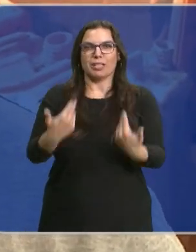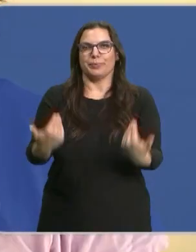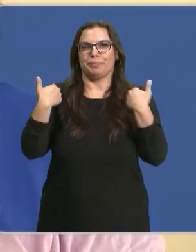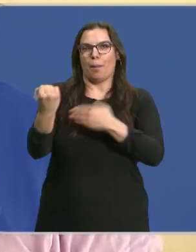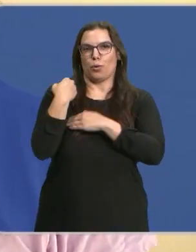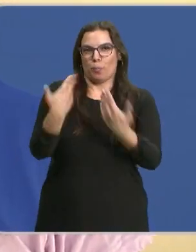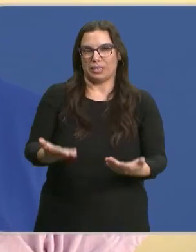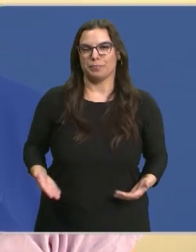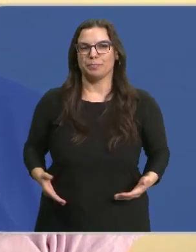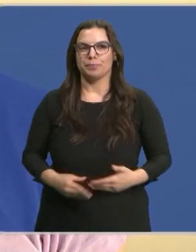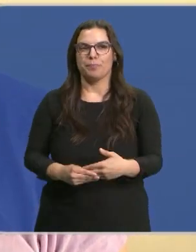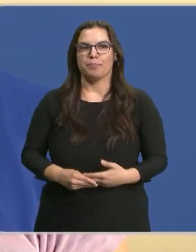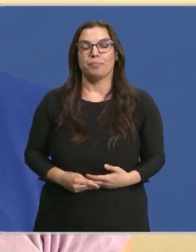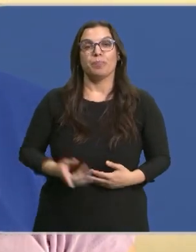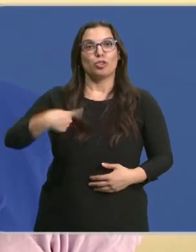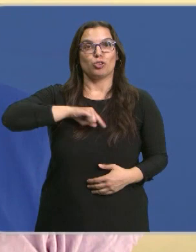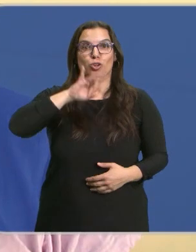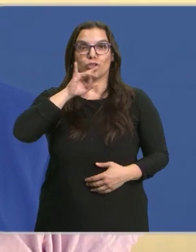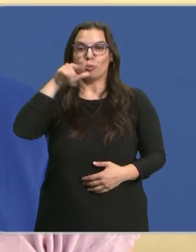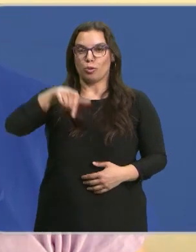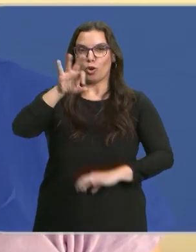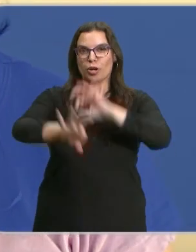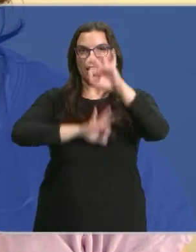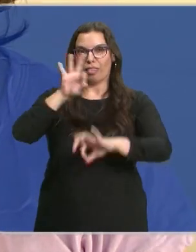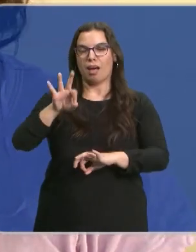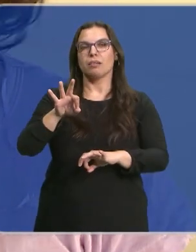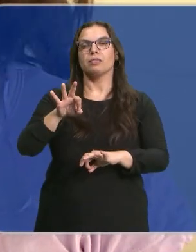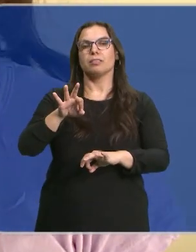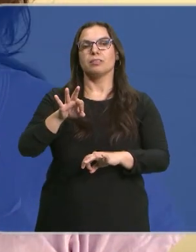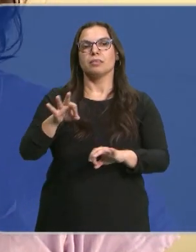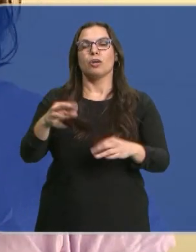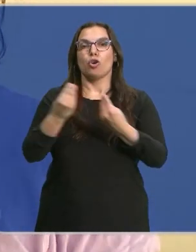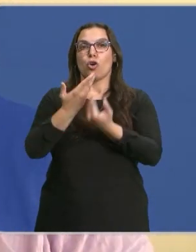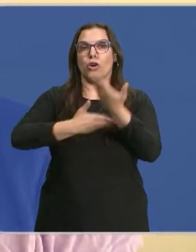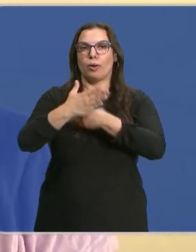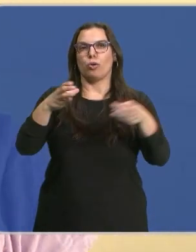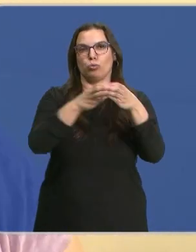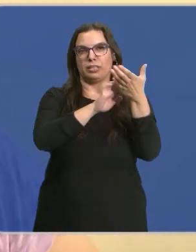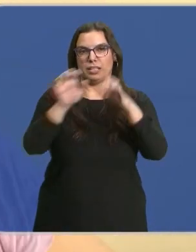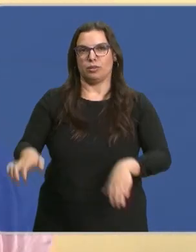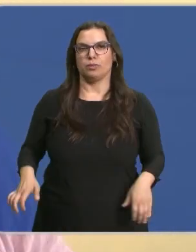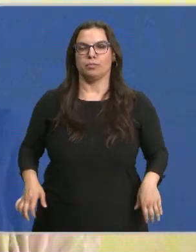respaldados. Y estamos muy alegres de que se haya hecho esta iniciativa junto con la Junta de Castilla y León.